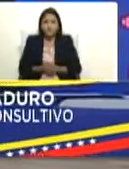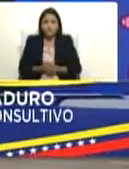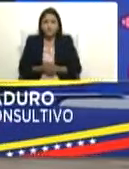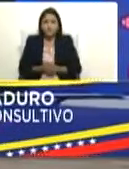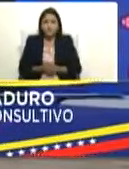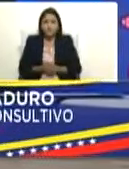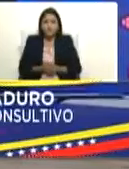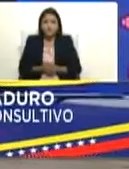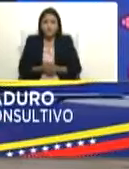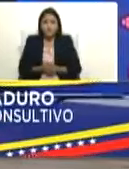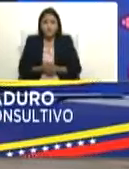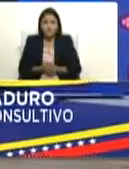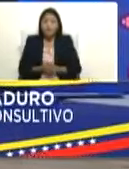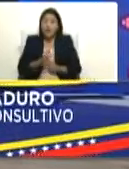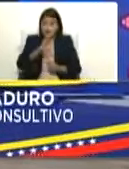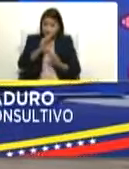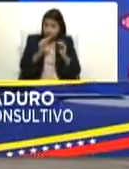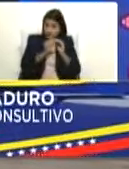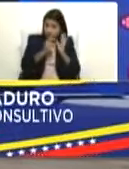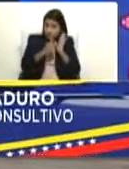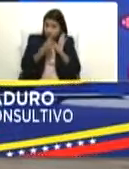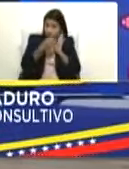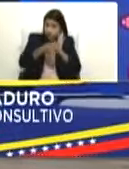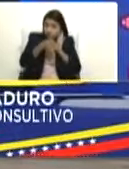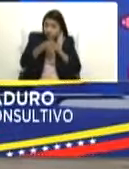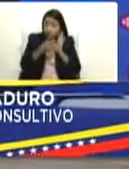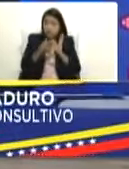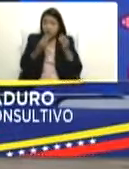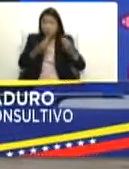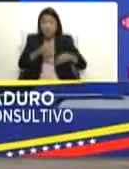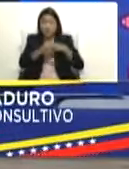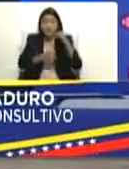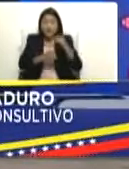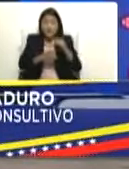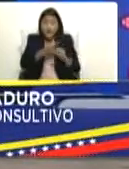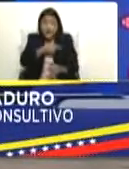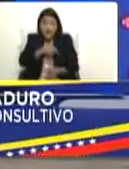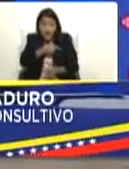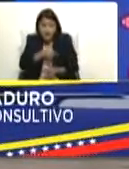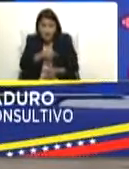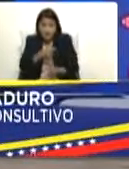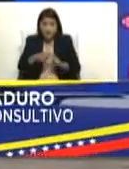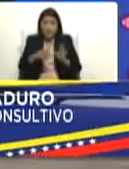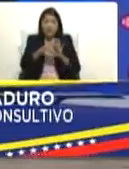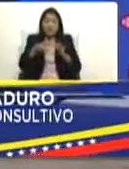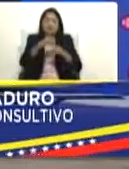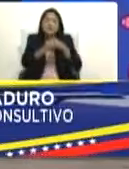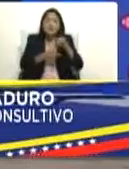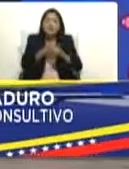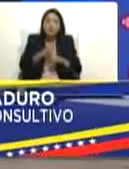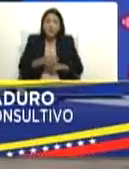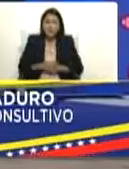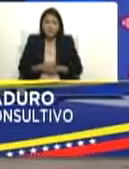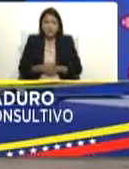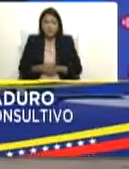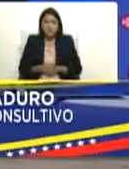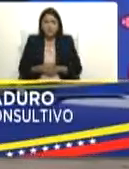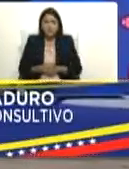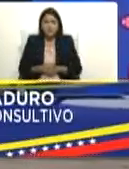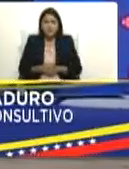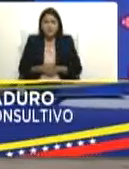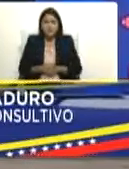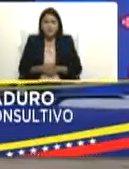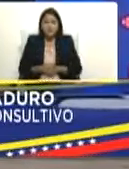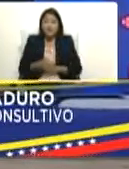conforme al Acuerdo de Ginebra y el derecho internacional, e incorporando en consecuencia